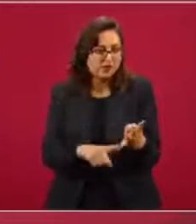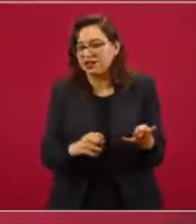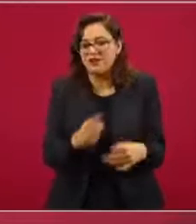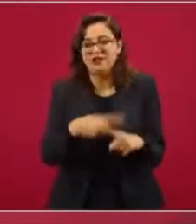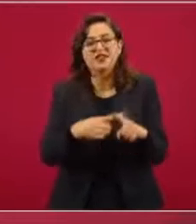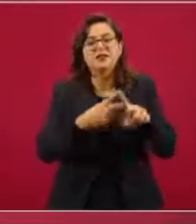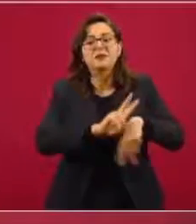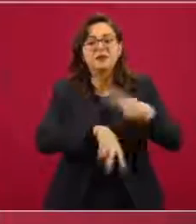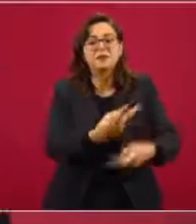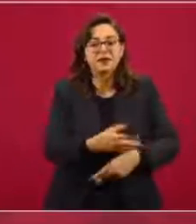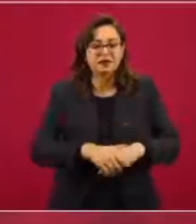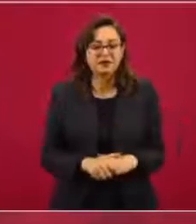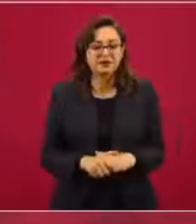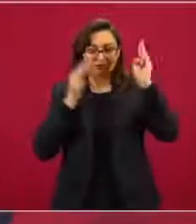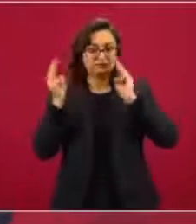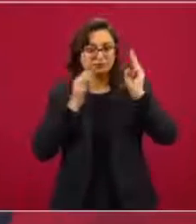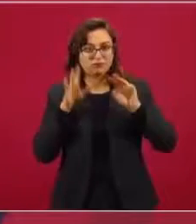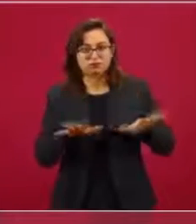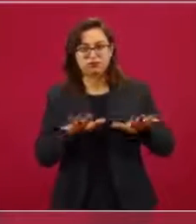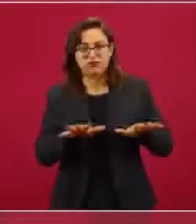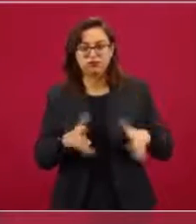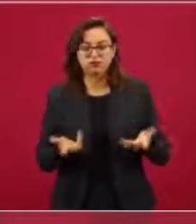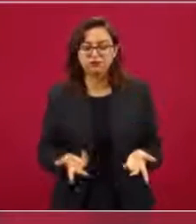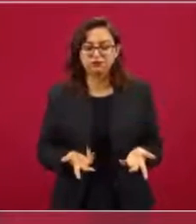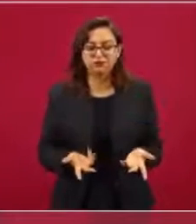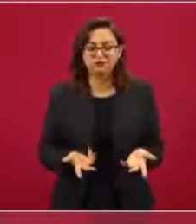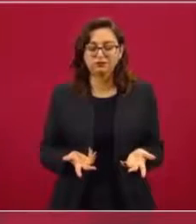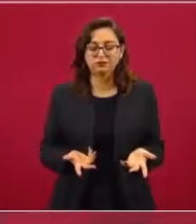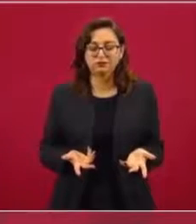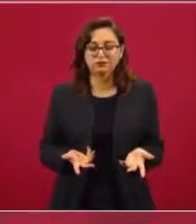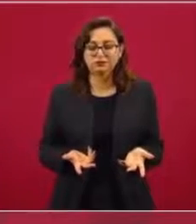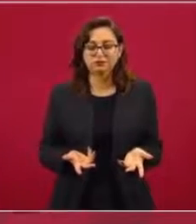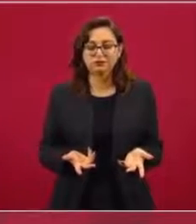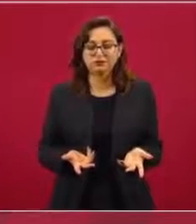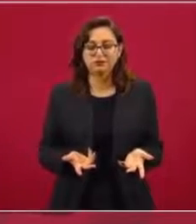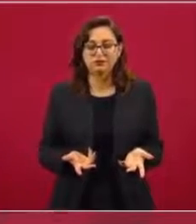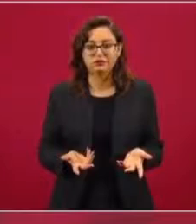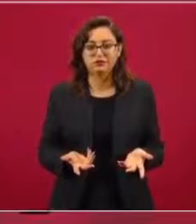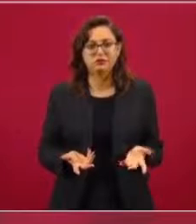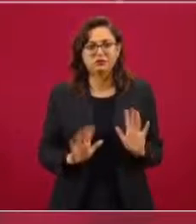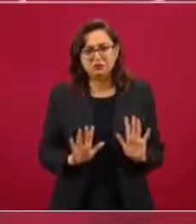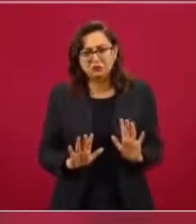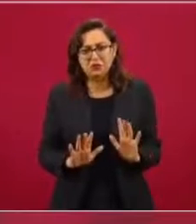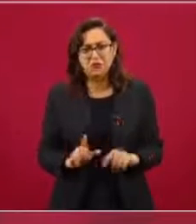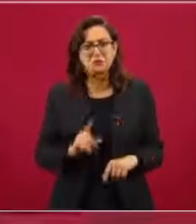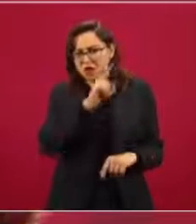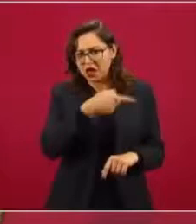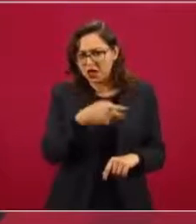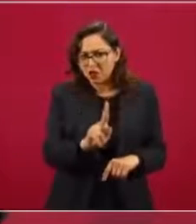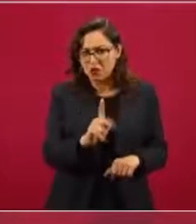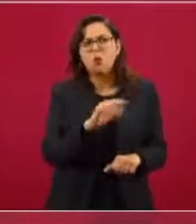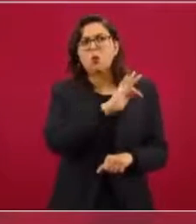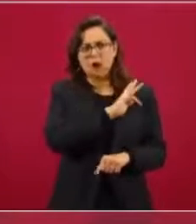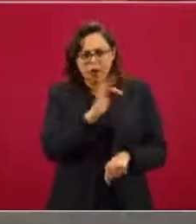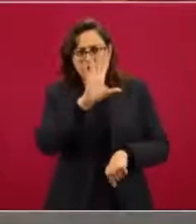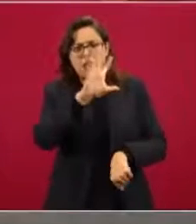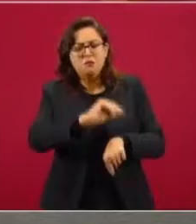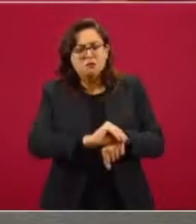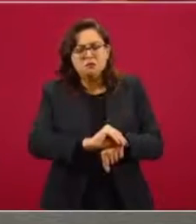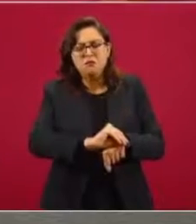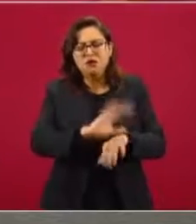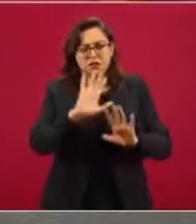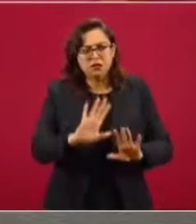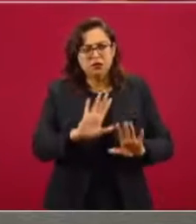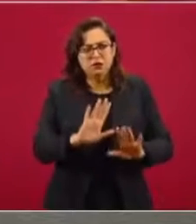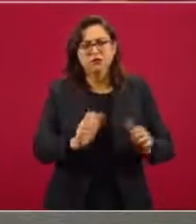Vaticano? ¿A los museos? No se pierde nada si hay exposiciones que